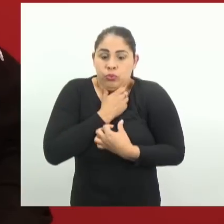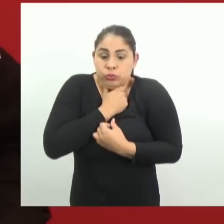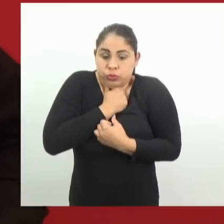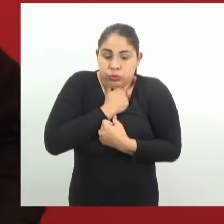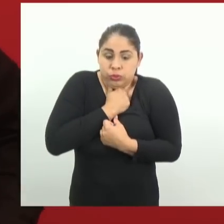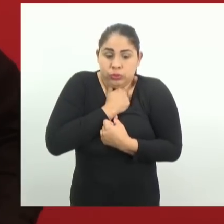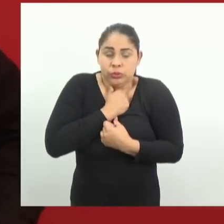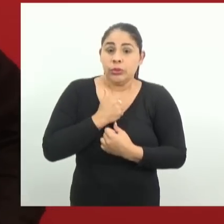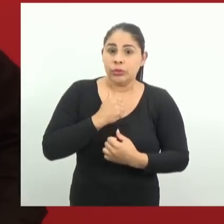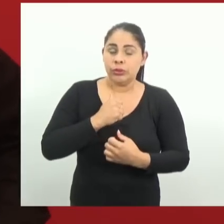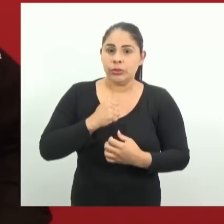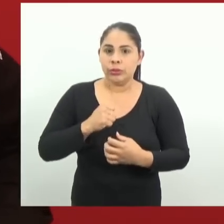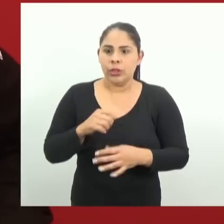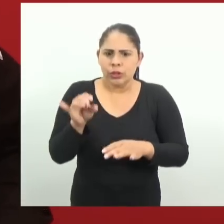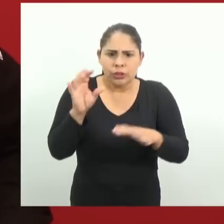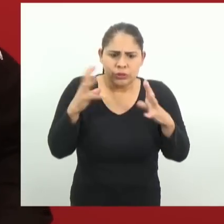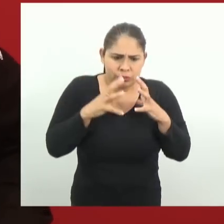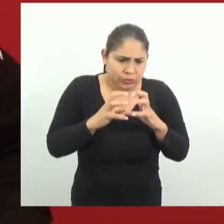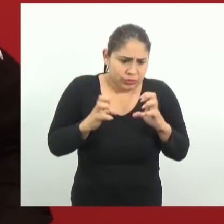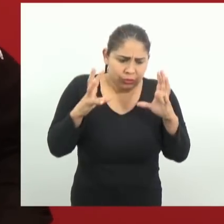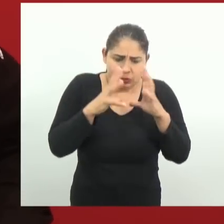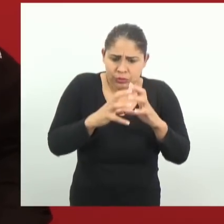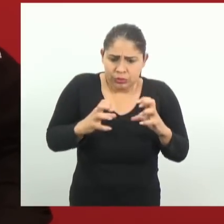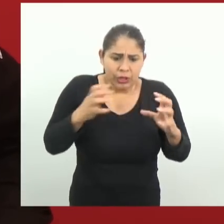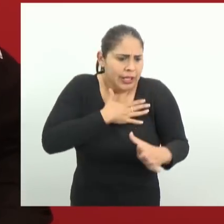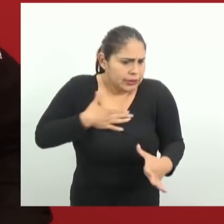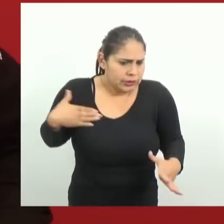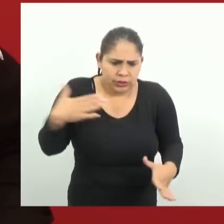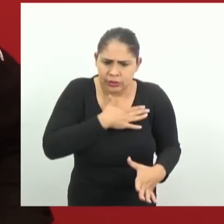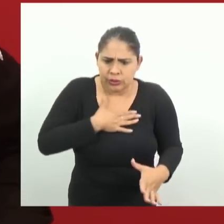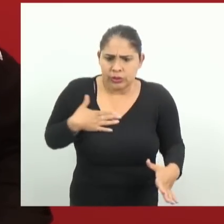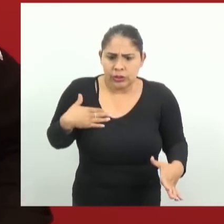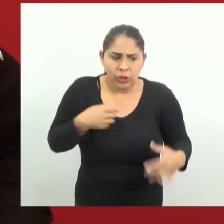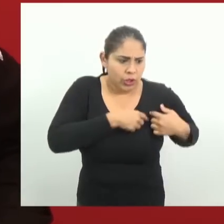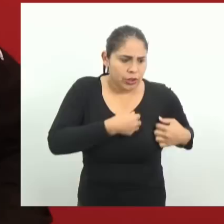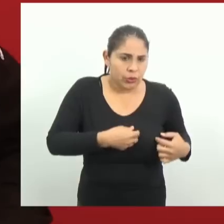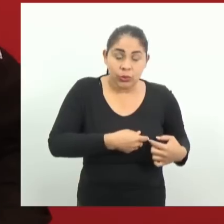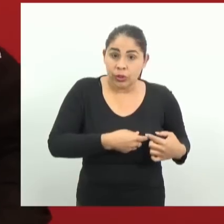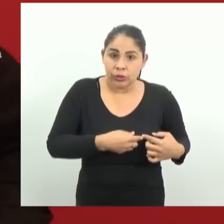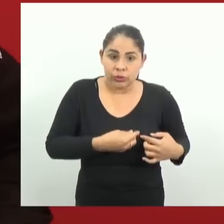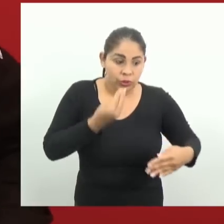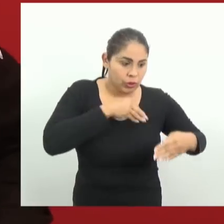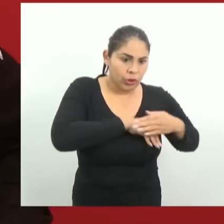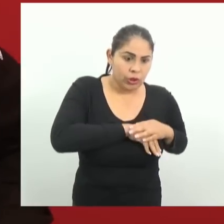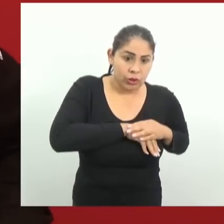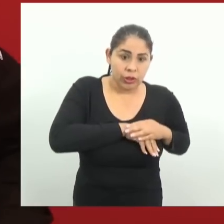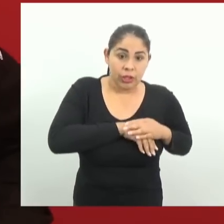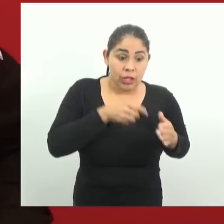Y las codicias de otras cosas, ¿qué pasa con ellas? Entran a tu corazón y ahogan la